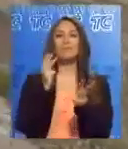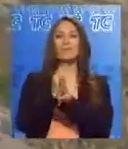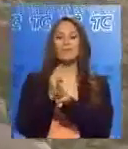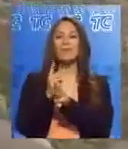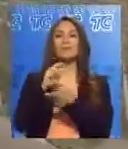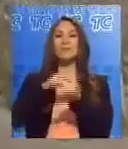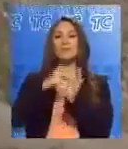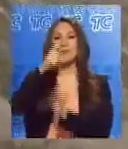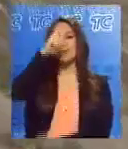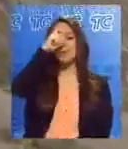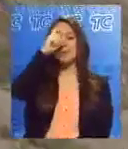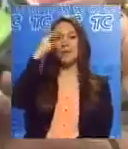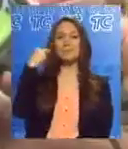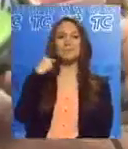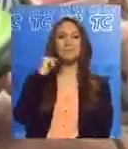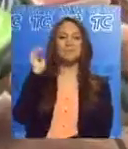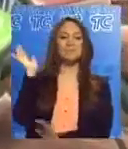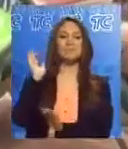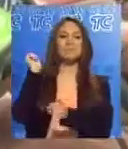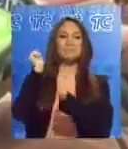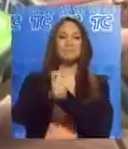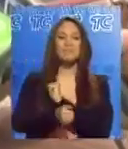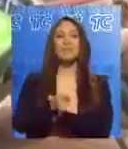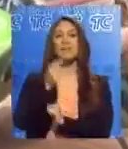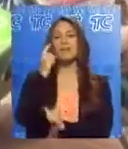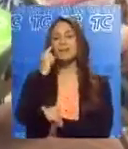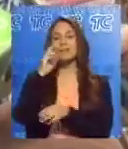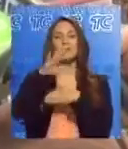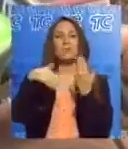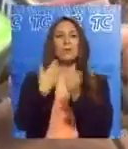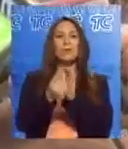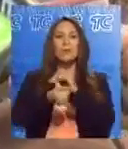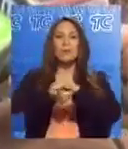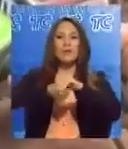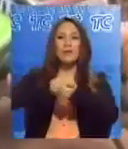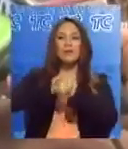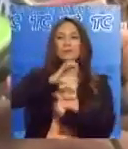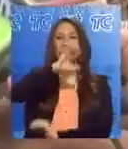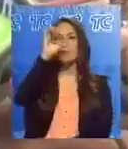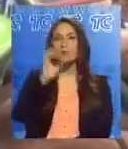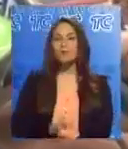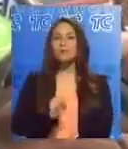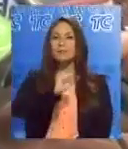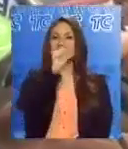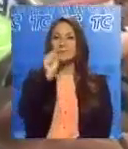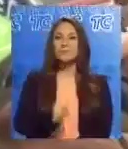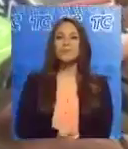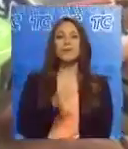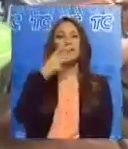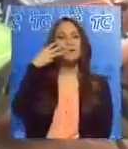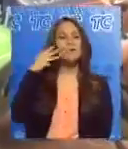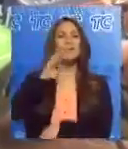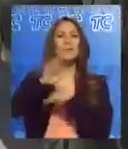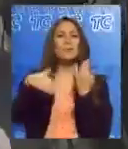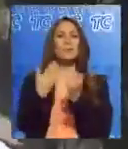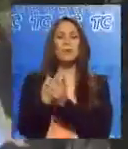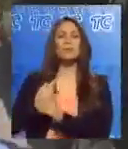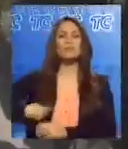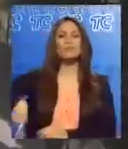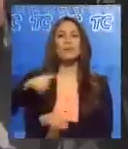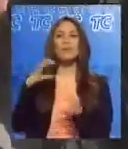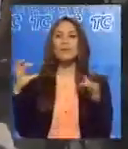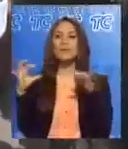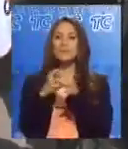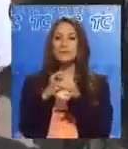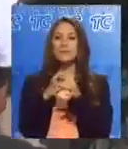superó a Turquía. Presente, costa, sierra, Amazonía, Galápagos, todo el Ecuador movilizado por ese Ecuador verde que seguimos construyendo. La